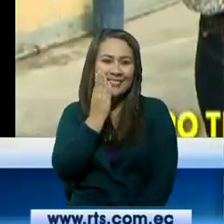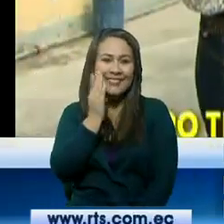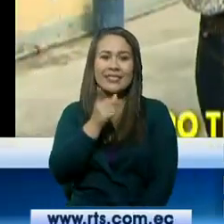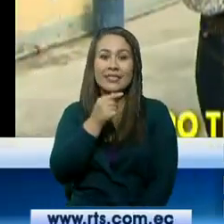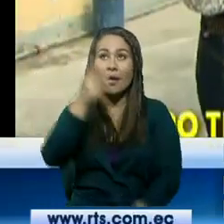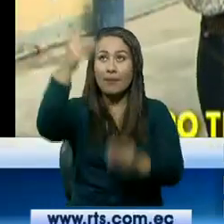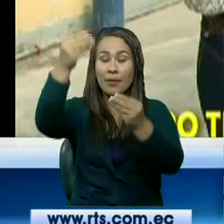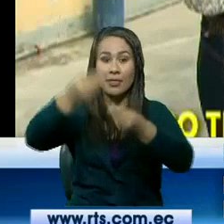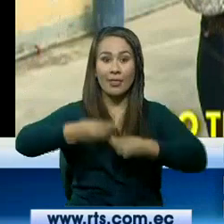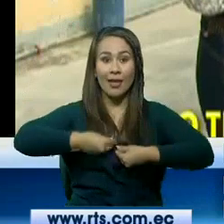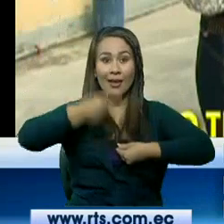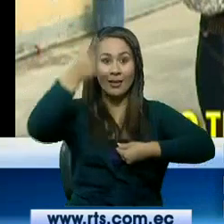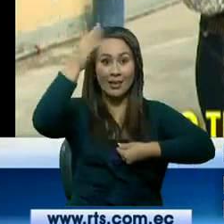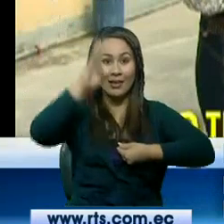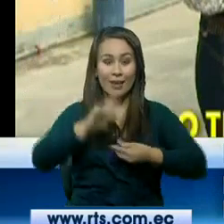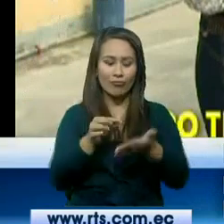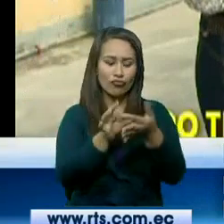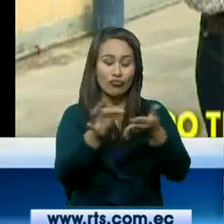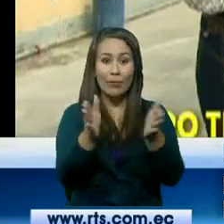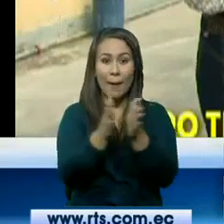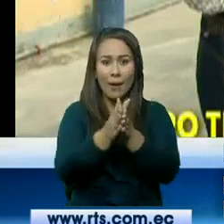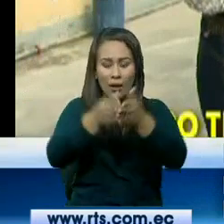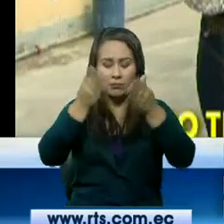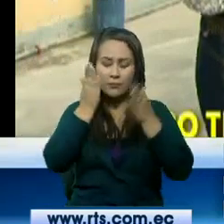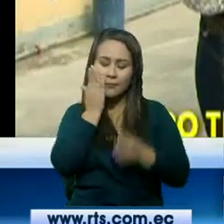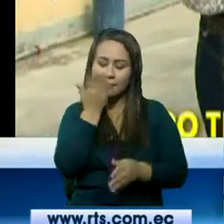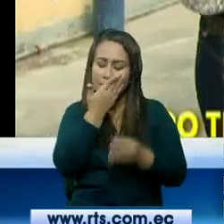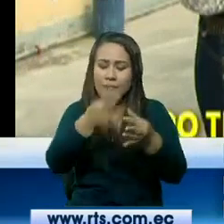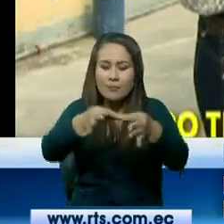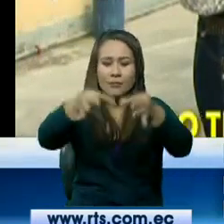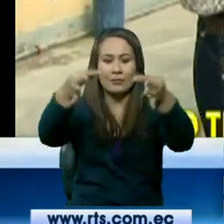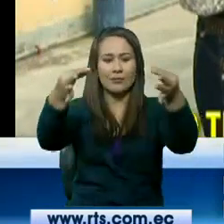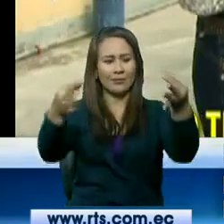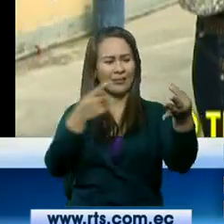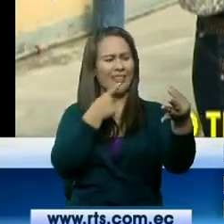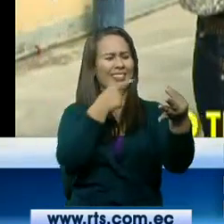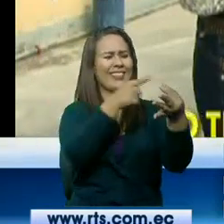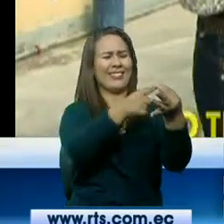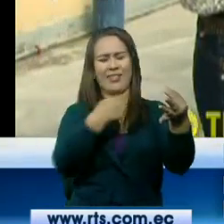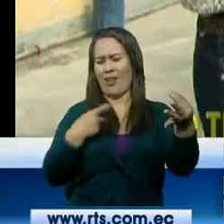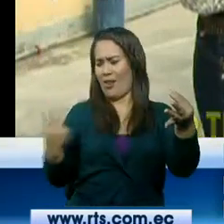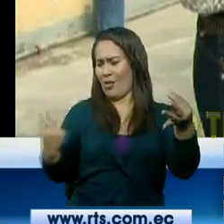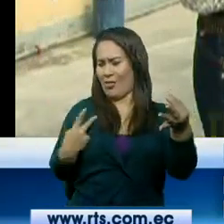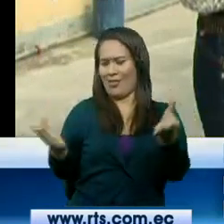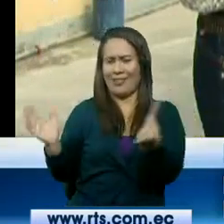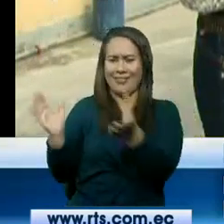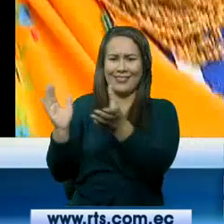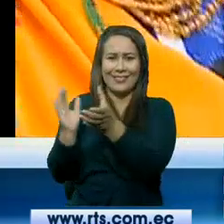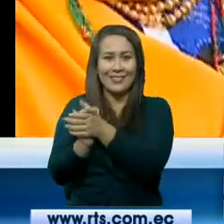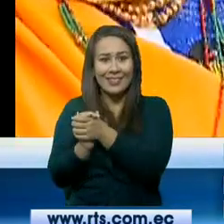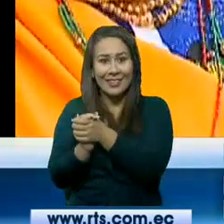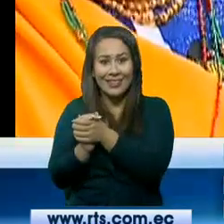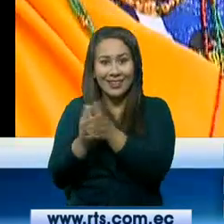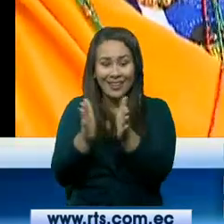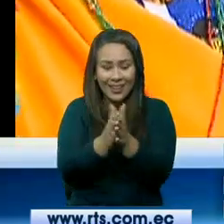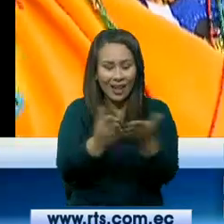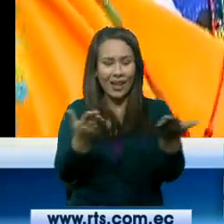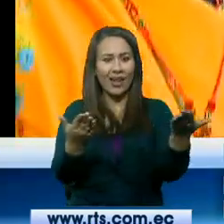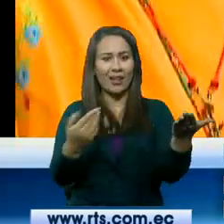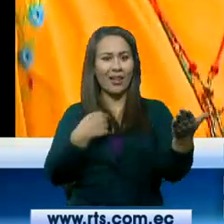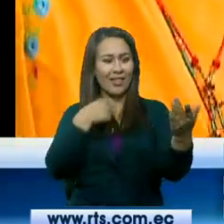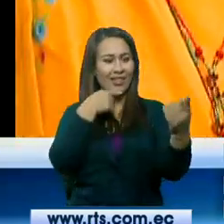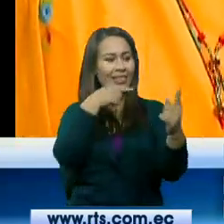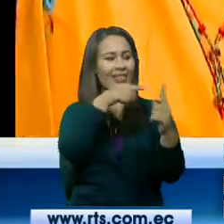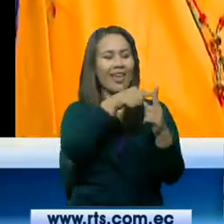del niño Dios. Y en la puntita decía que nos casemos los dos. Y en la